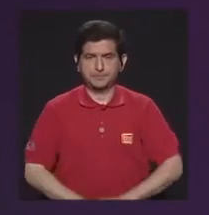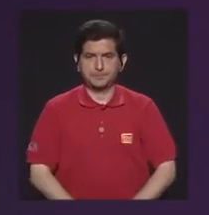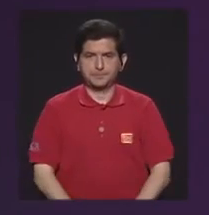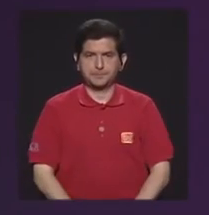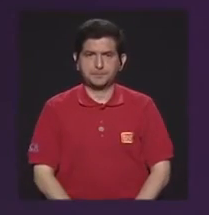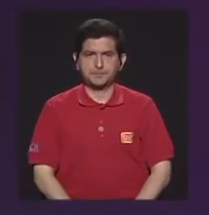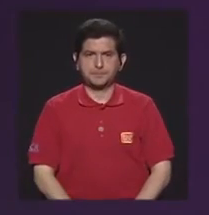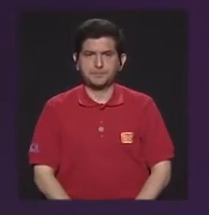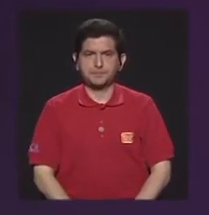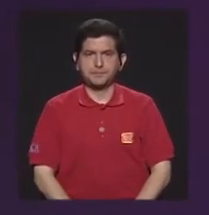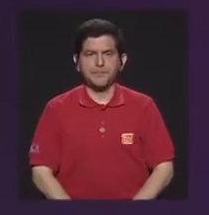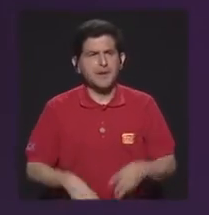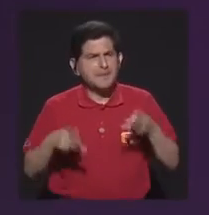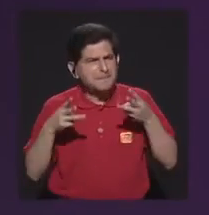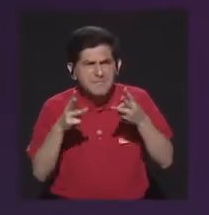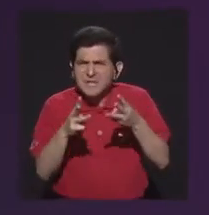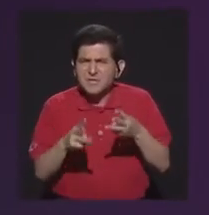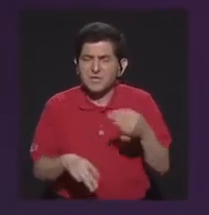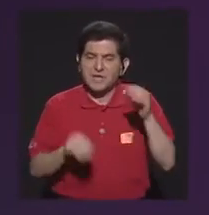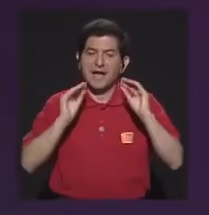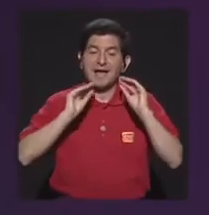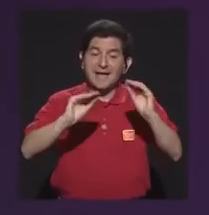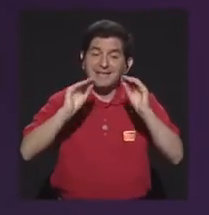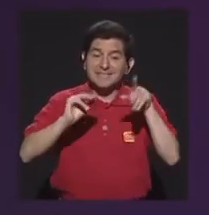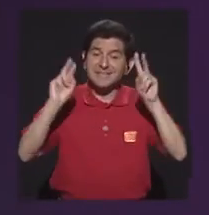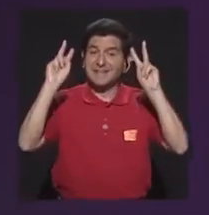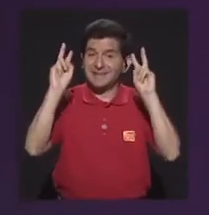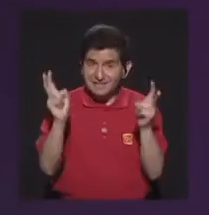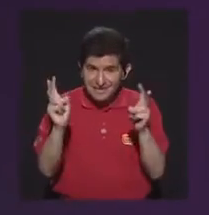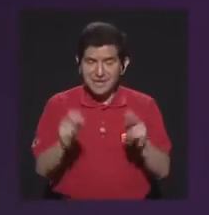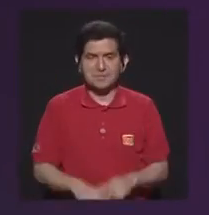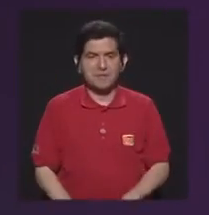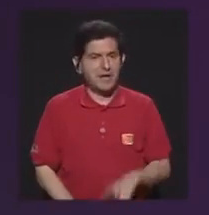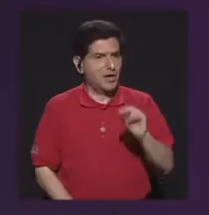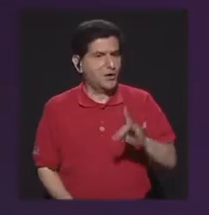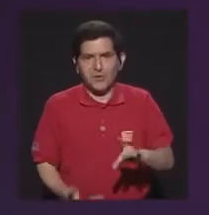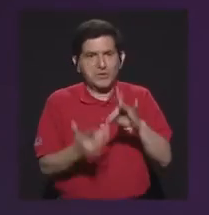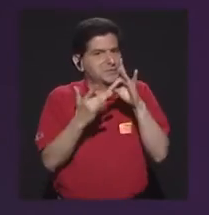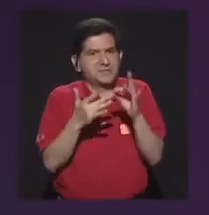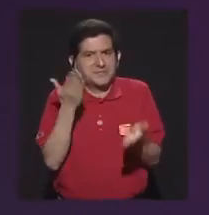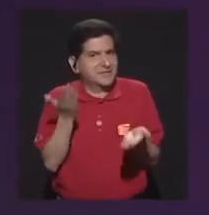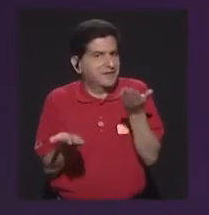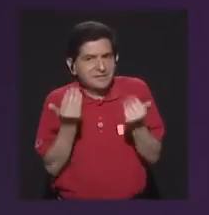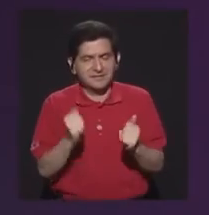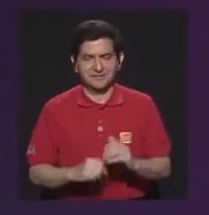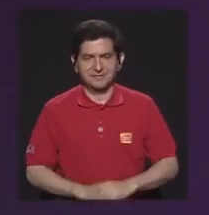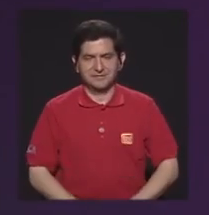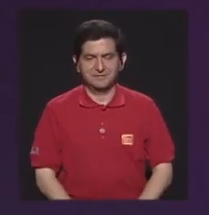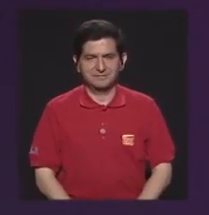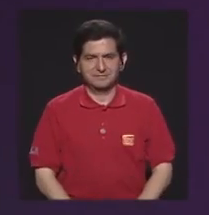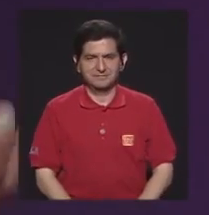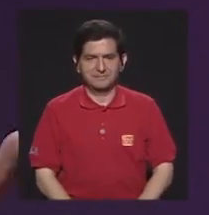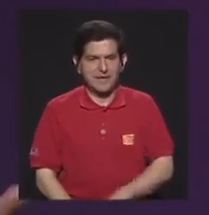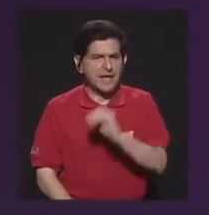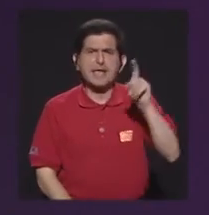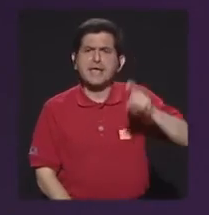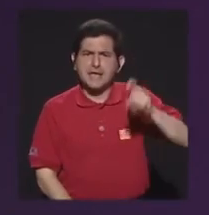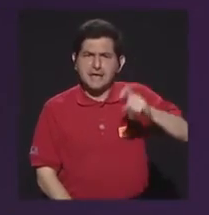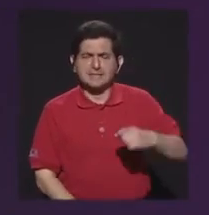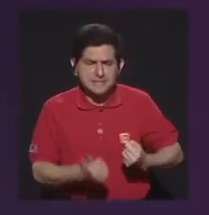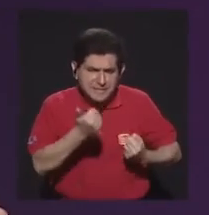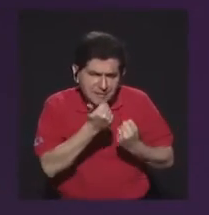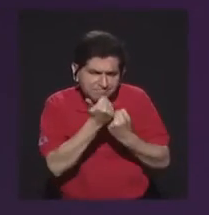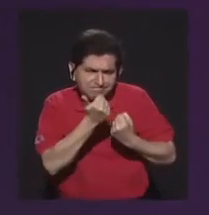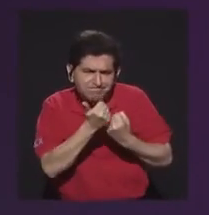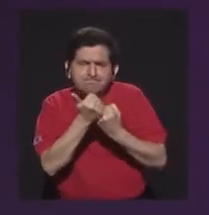Metodología para enseñar ese tema, que no es su especialidad, y la necesidad de